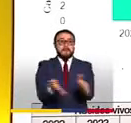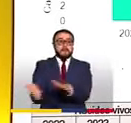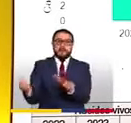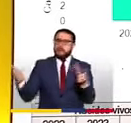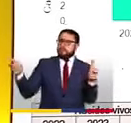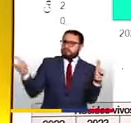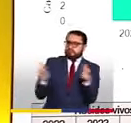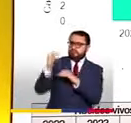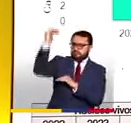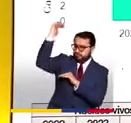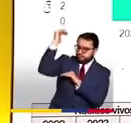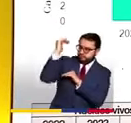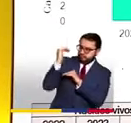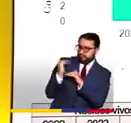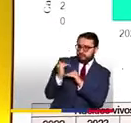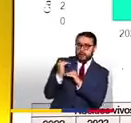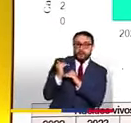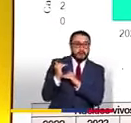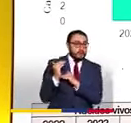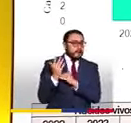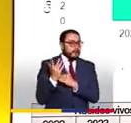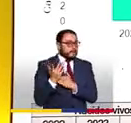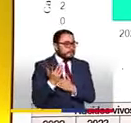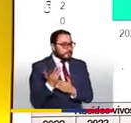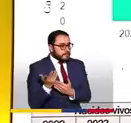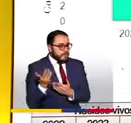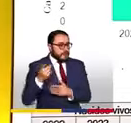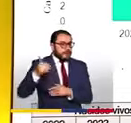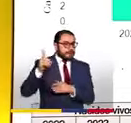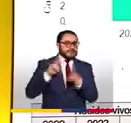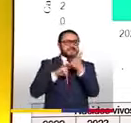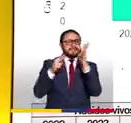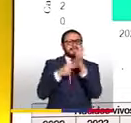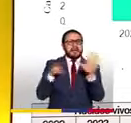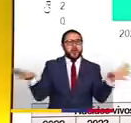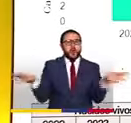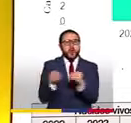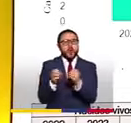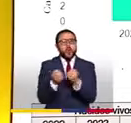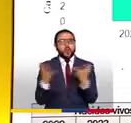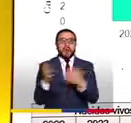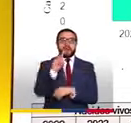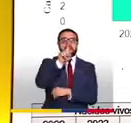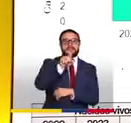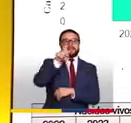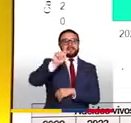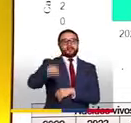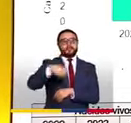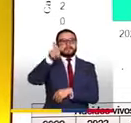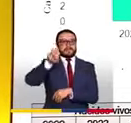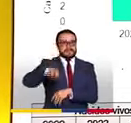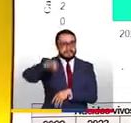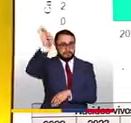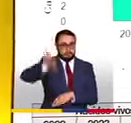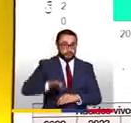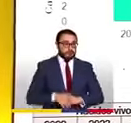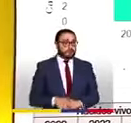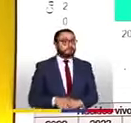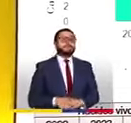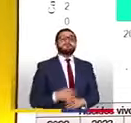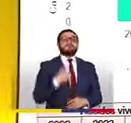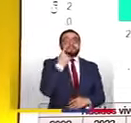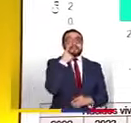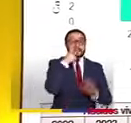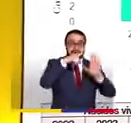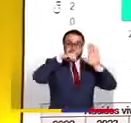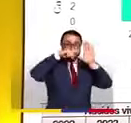razón bajó 66,7%. Si bajara un indicador de